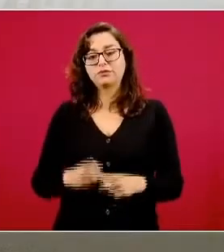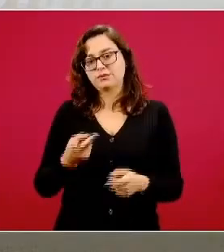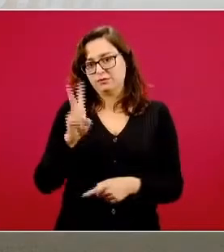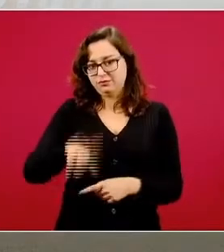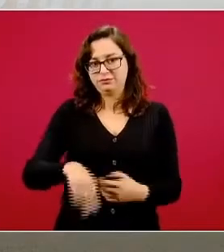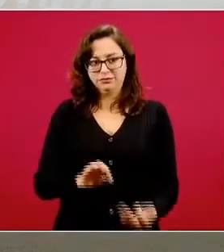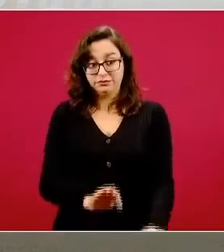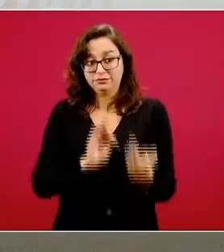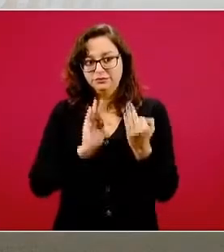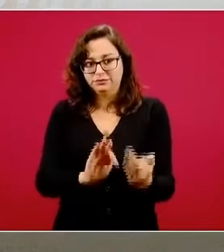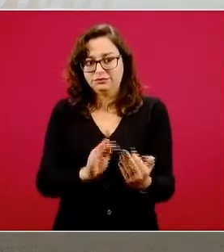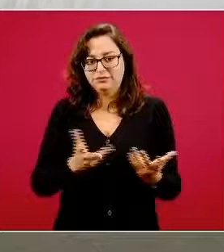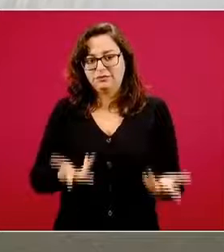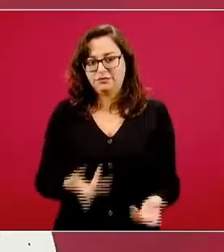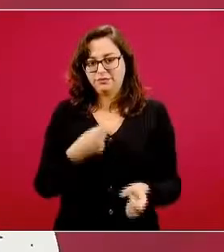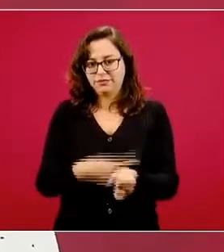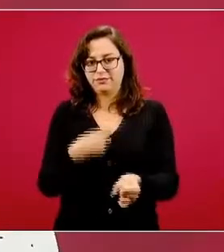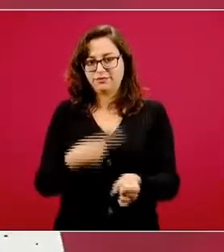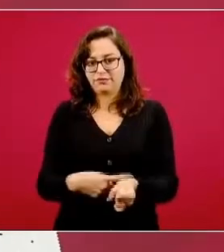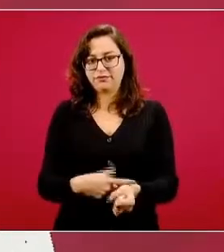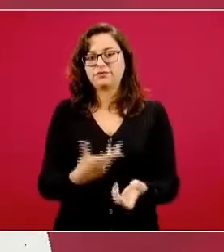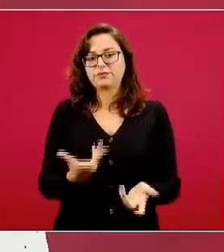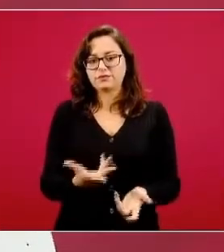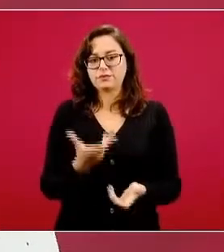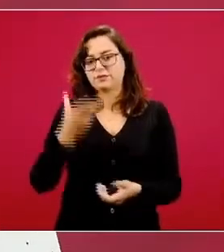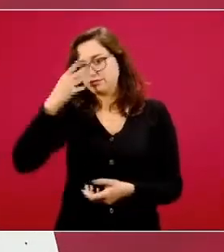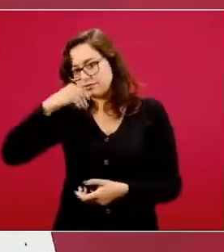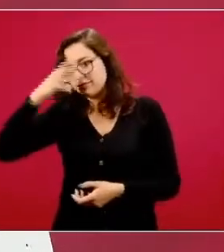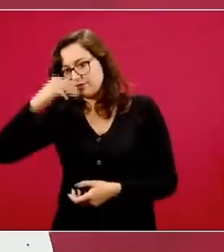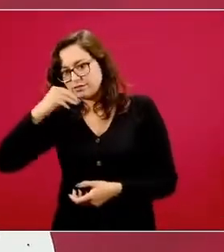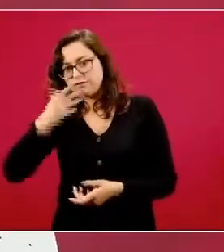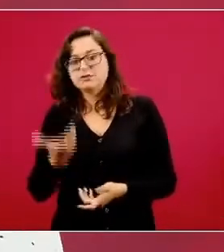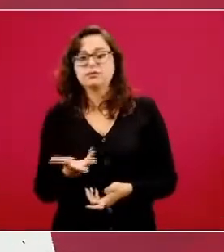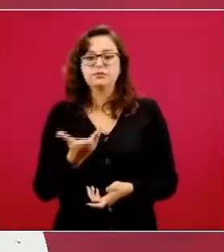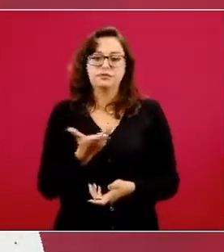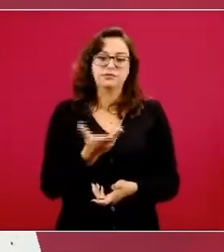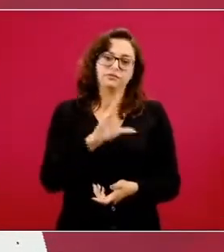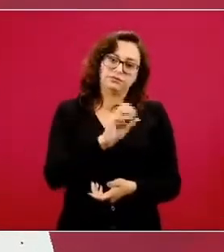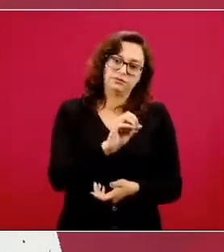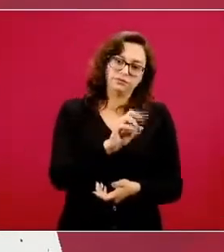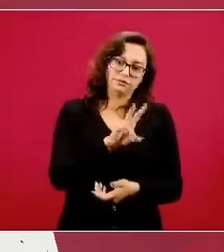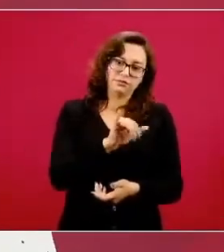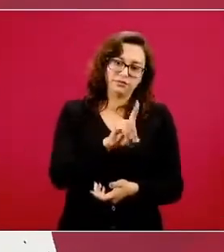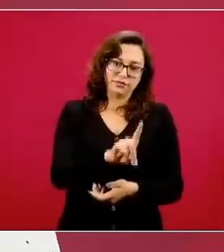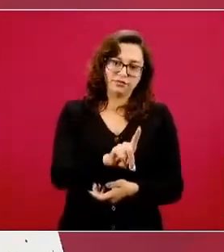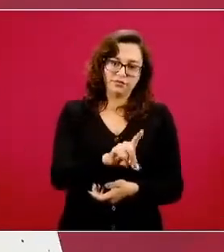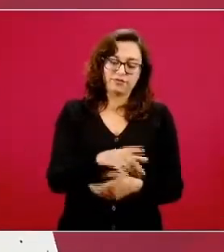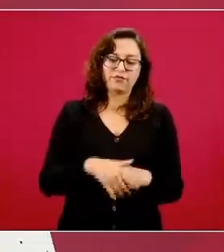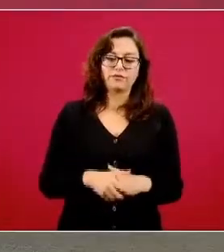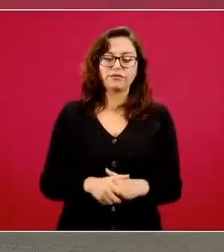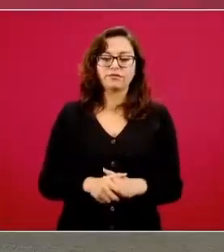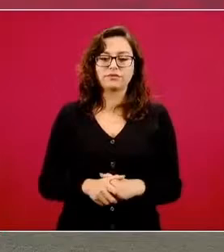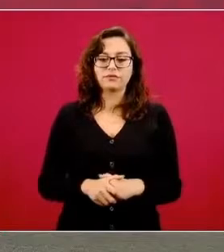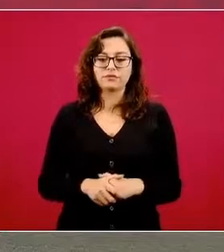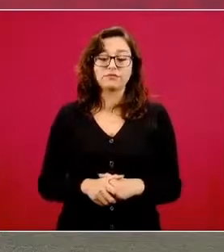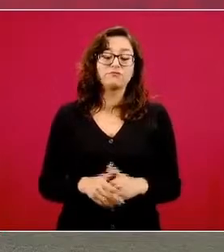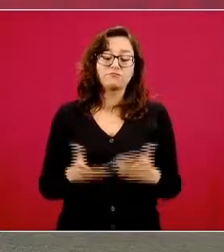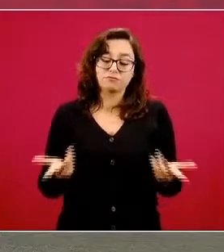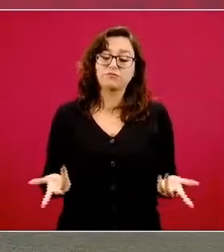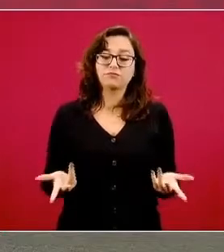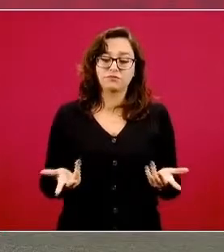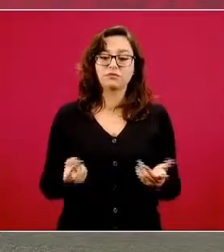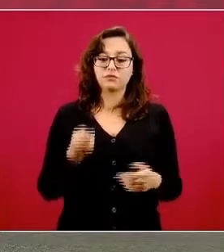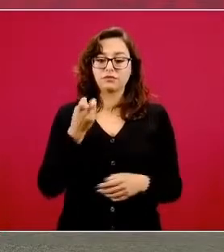la línea de combate al COVID, ahora a la COVID y la influenza.